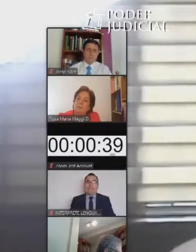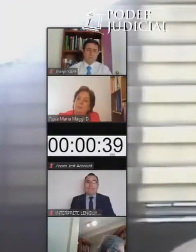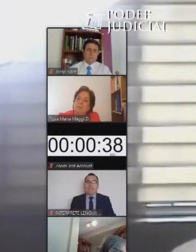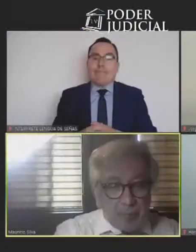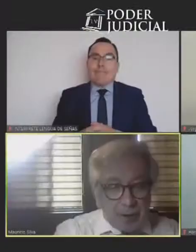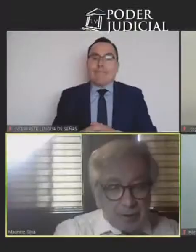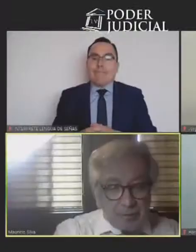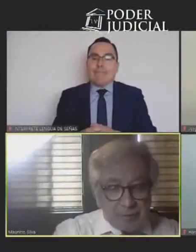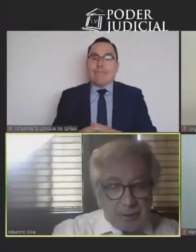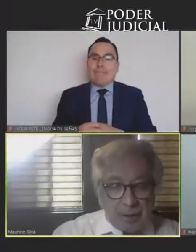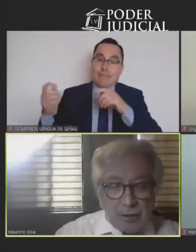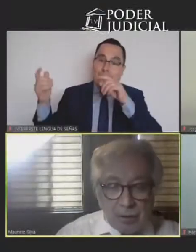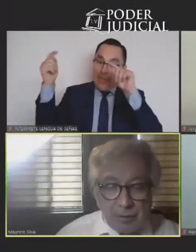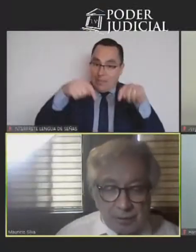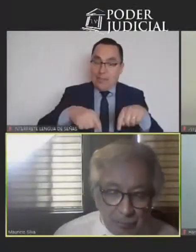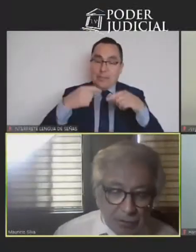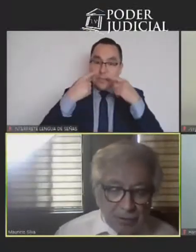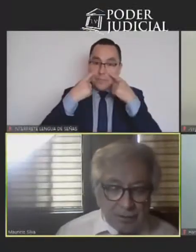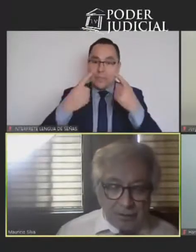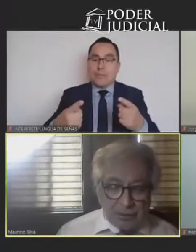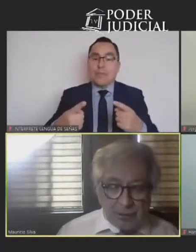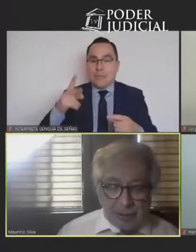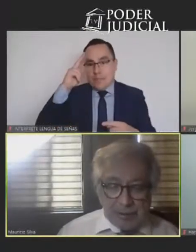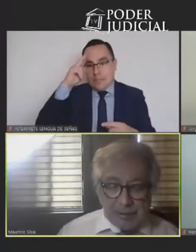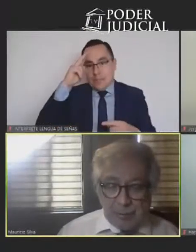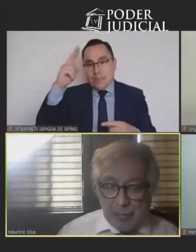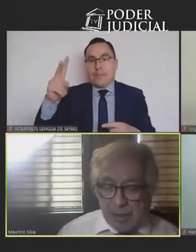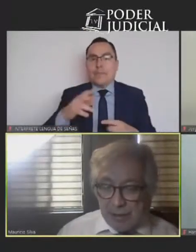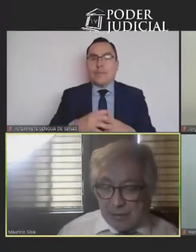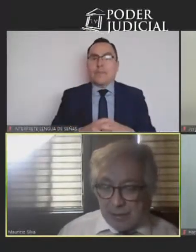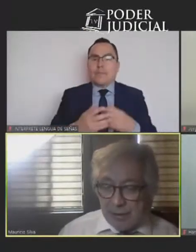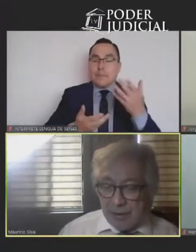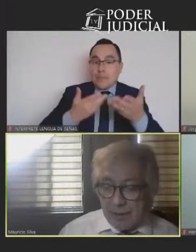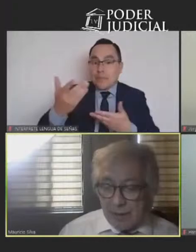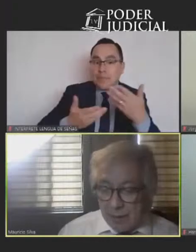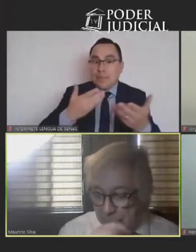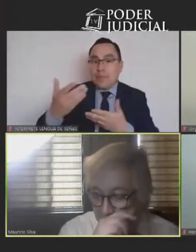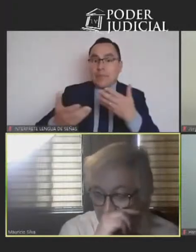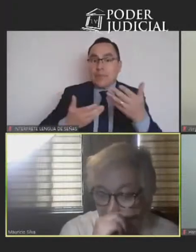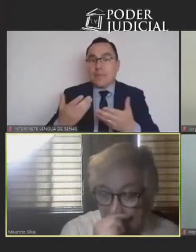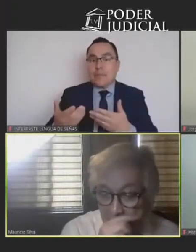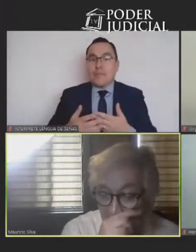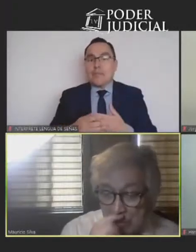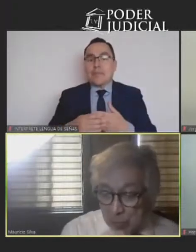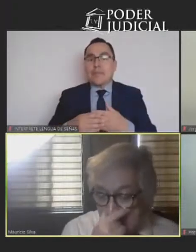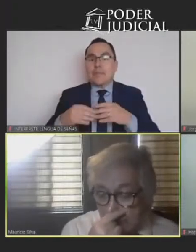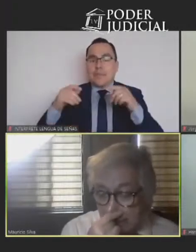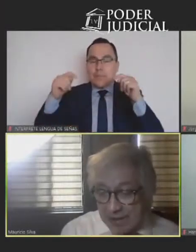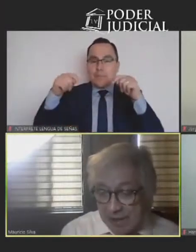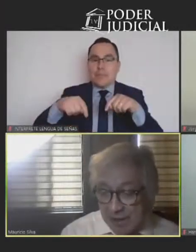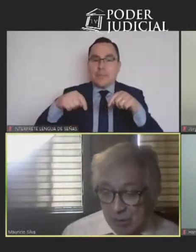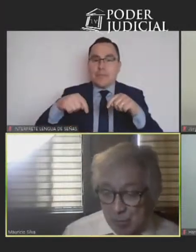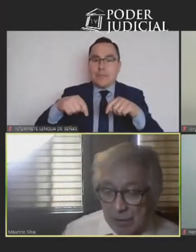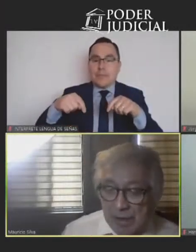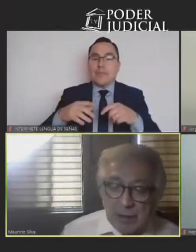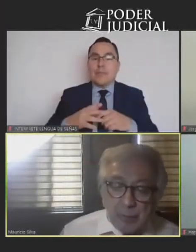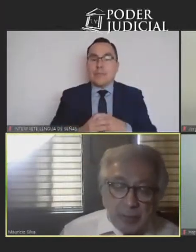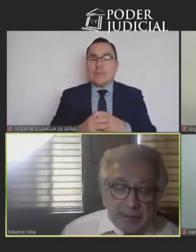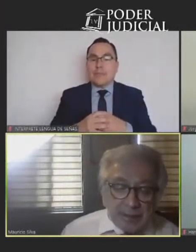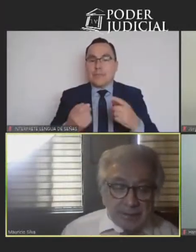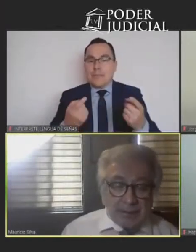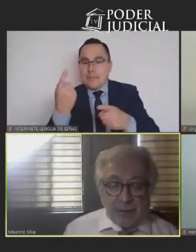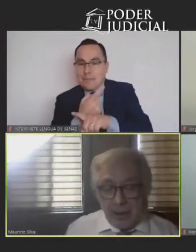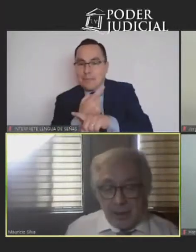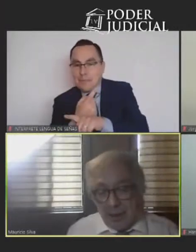y he tenido también el honor, y termino con esto, de participar en este pequeño foro, pero donde hay